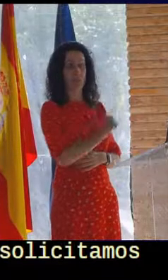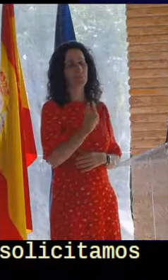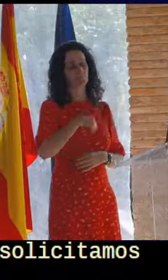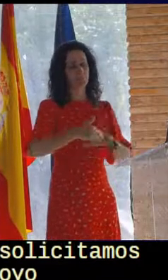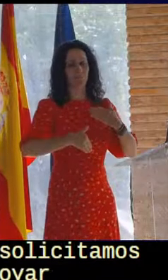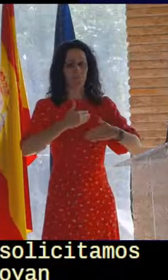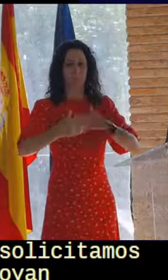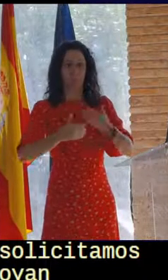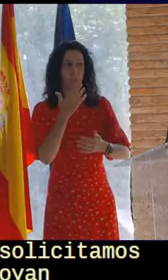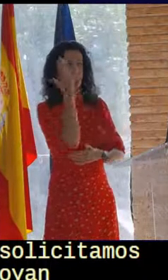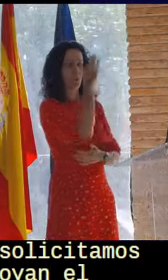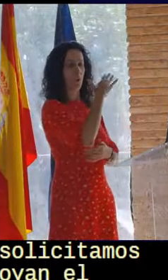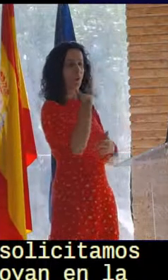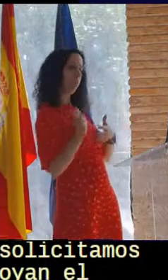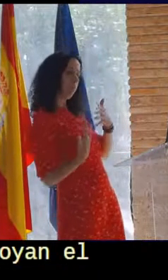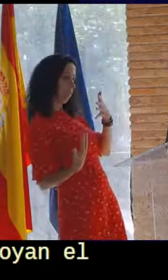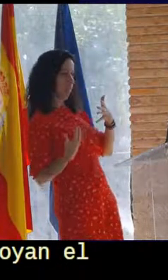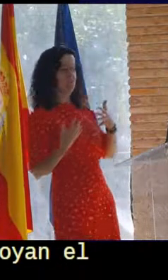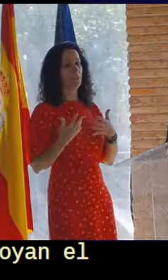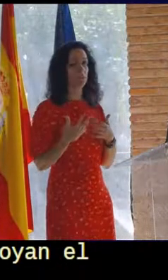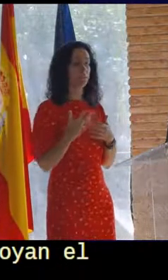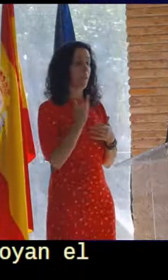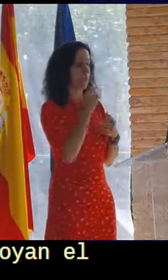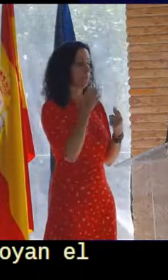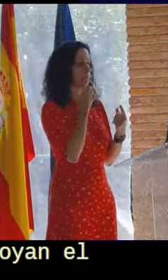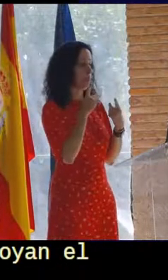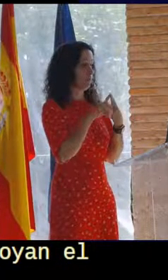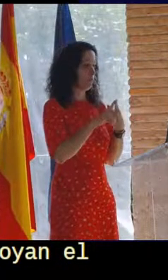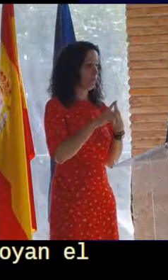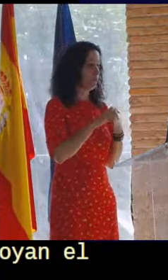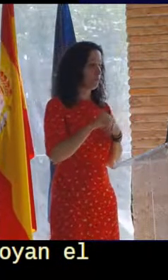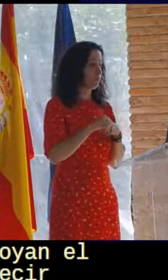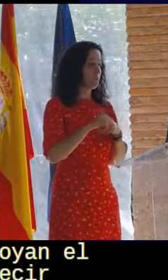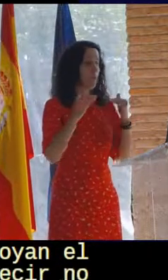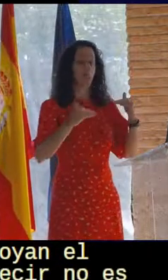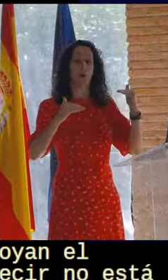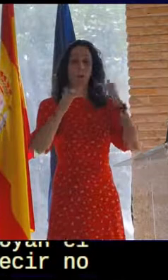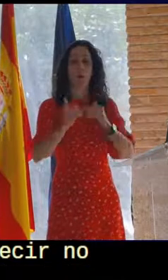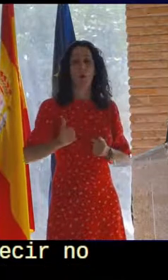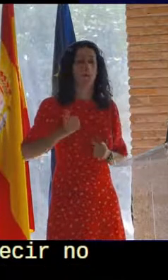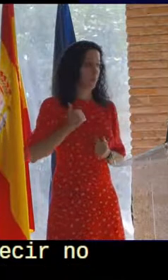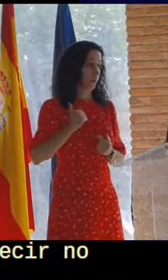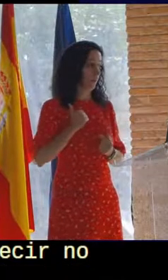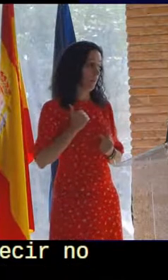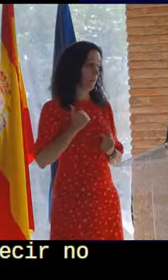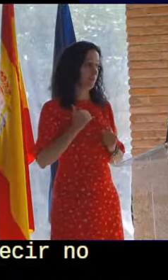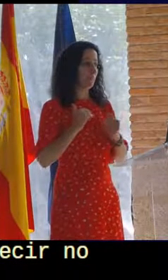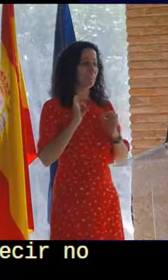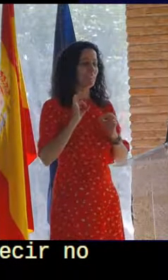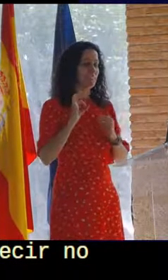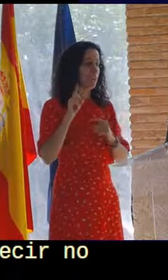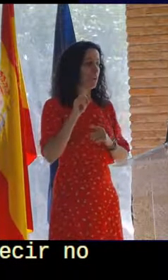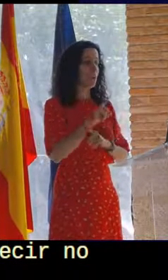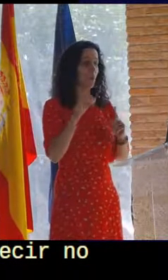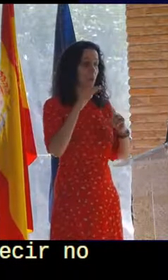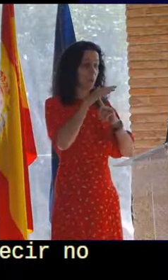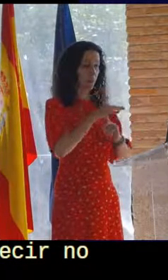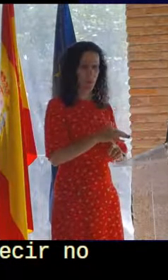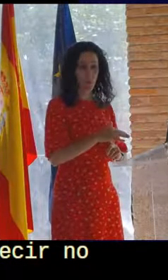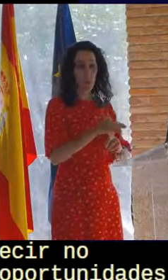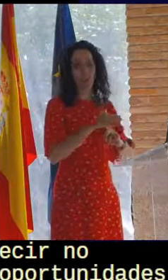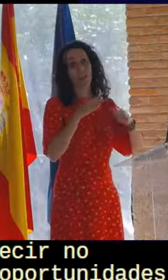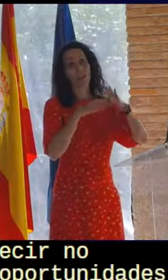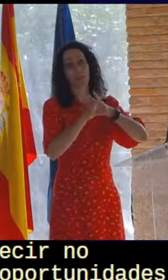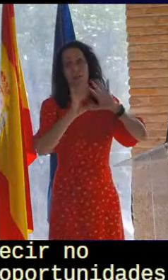apoyan eh el acceso a la comunicación de las personas sordas es decir no estamos desamparados al 100% hay ley de igualdad de